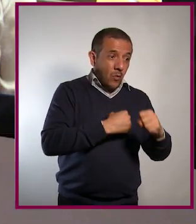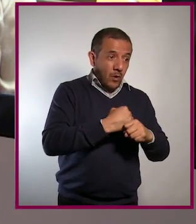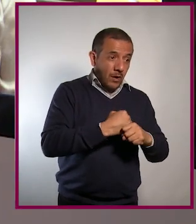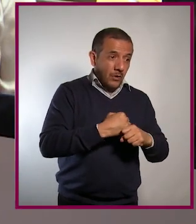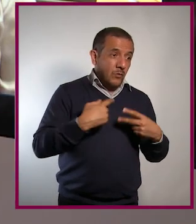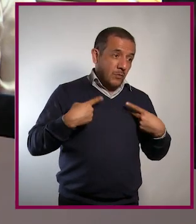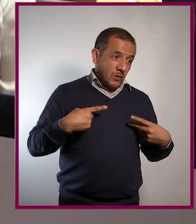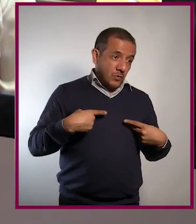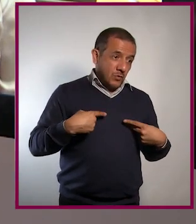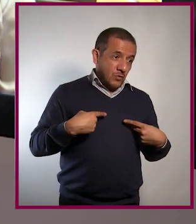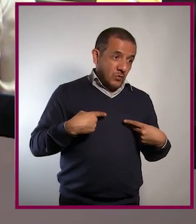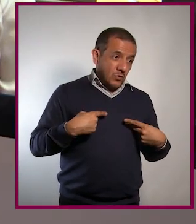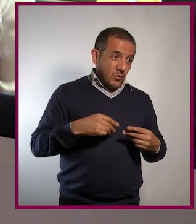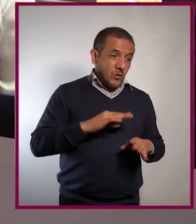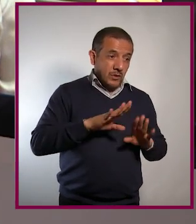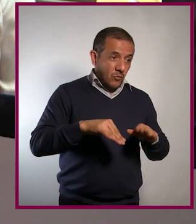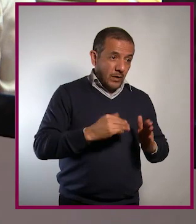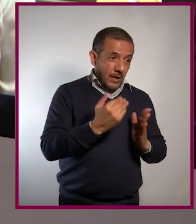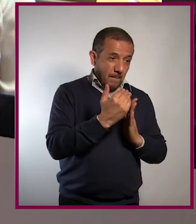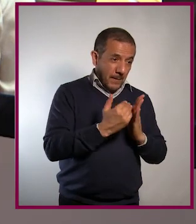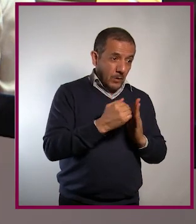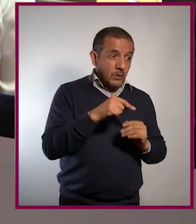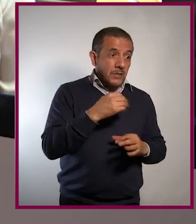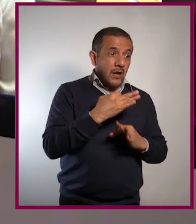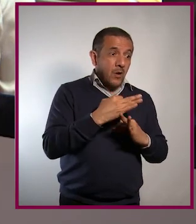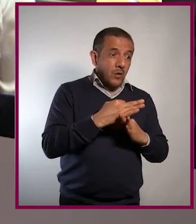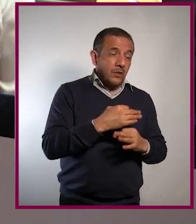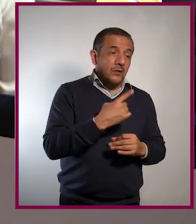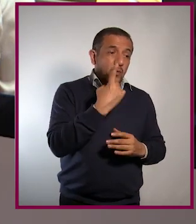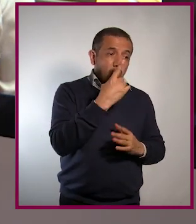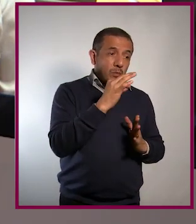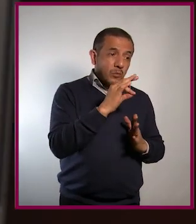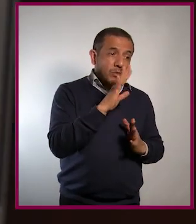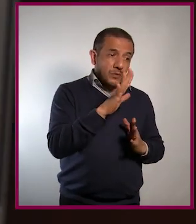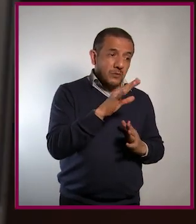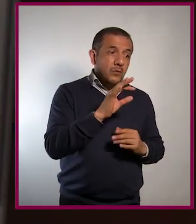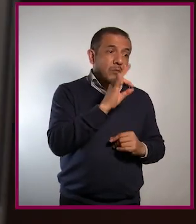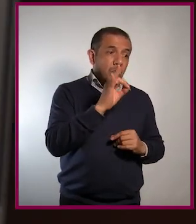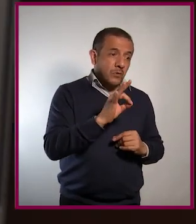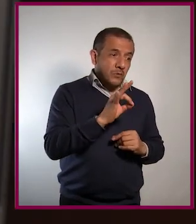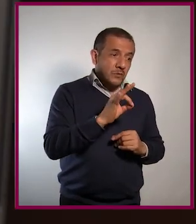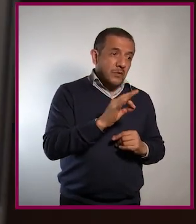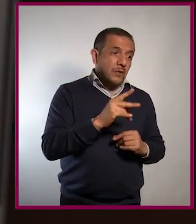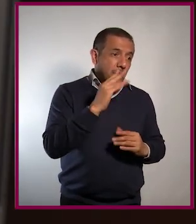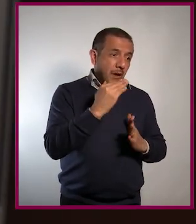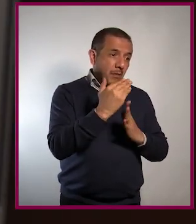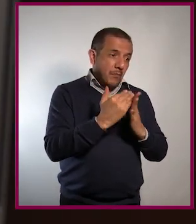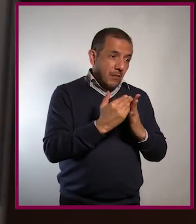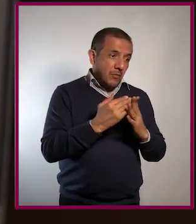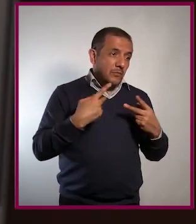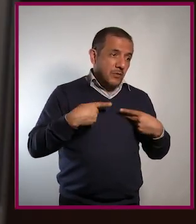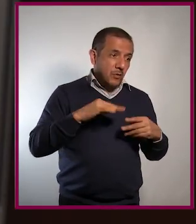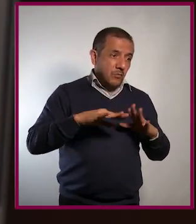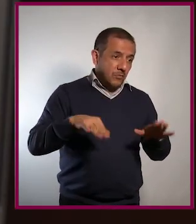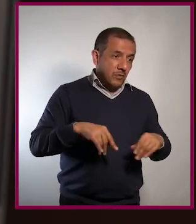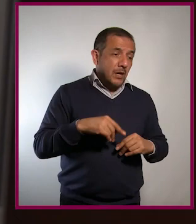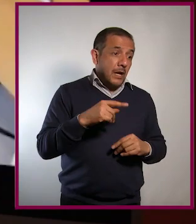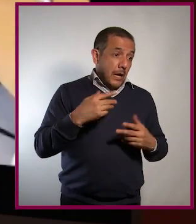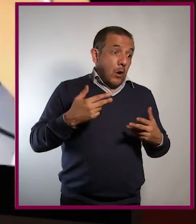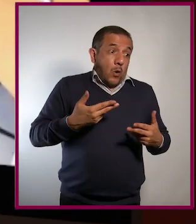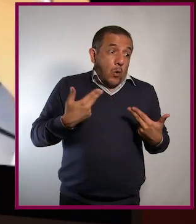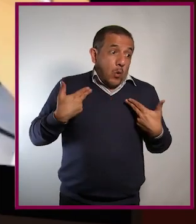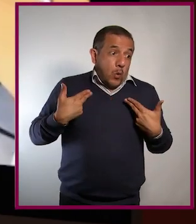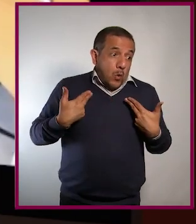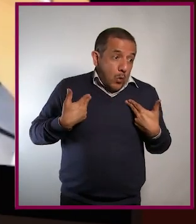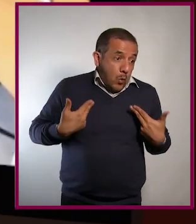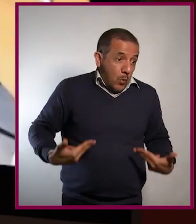año y hasta este momento solamente se ha podido 1.5 de veces de disminución. Claro, quedarán un chorro de